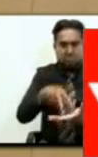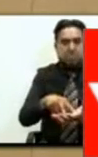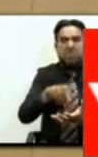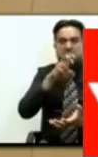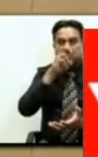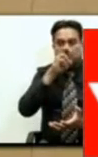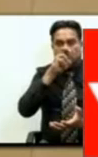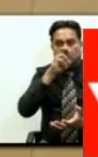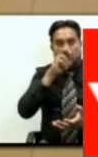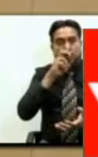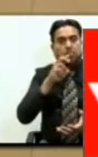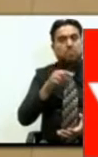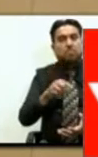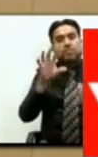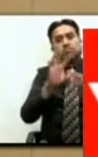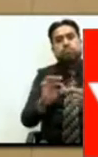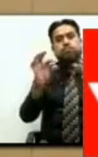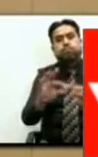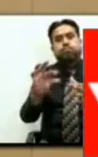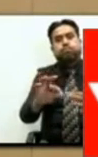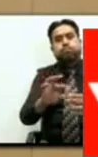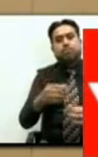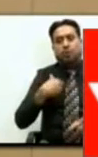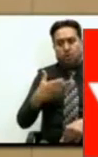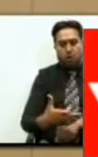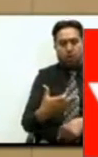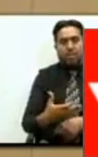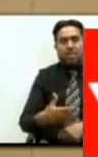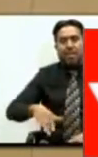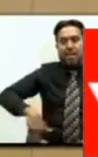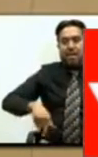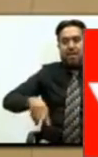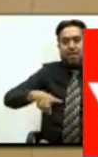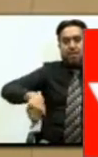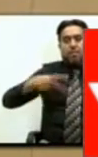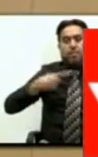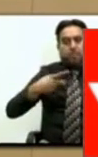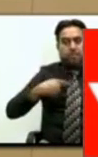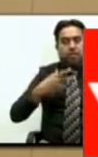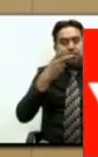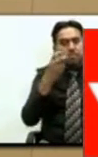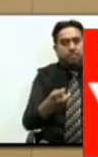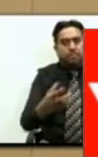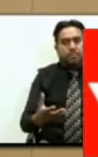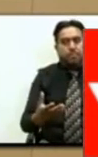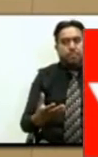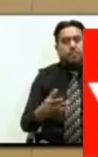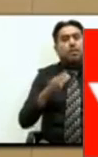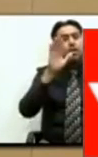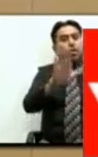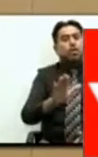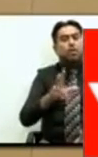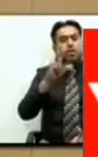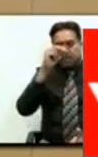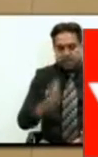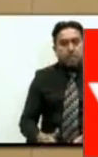contundente expusiera los hechos como lo expusimos quienes me antecedieron en el uso de la voz se condenará y